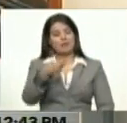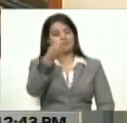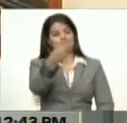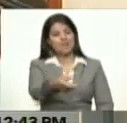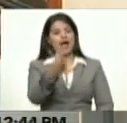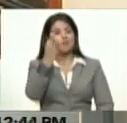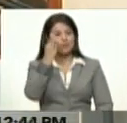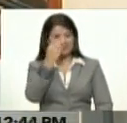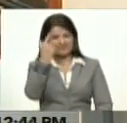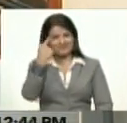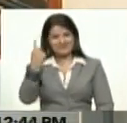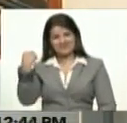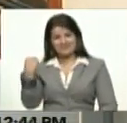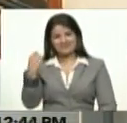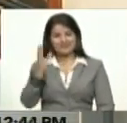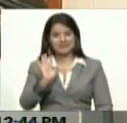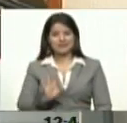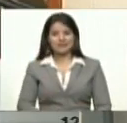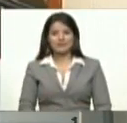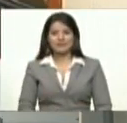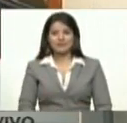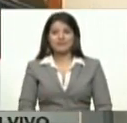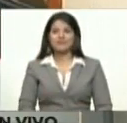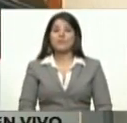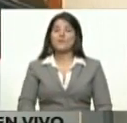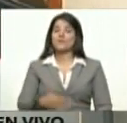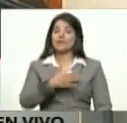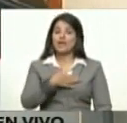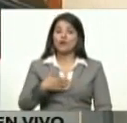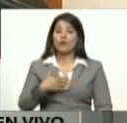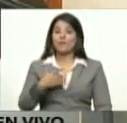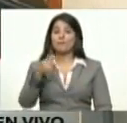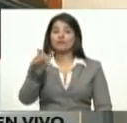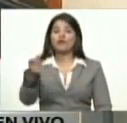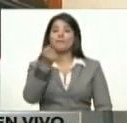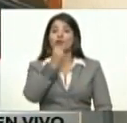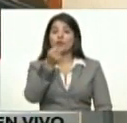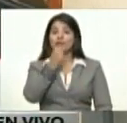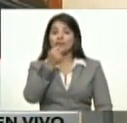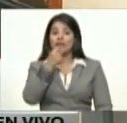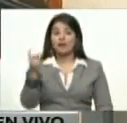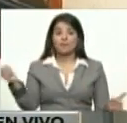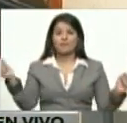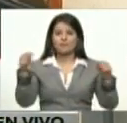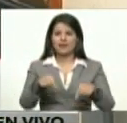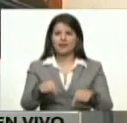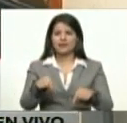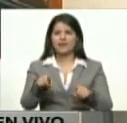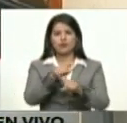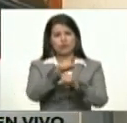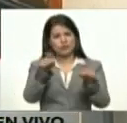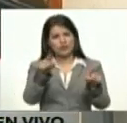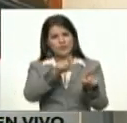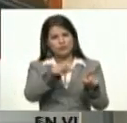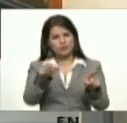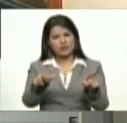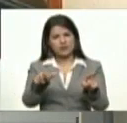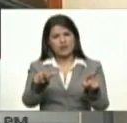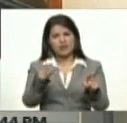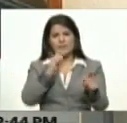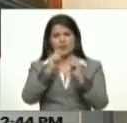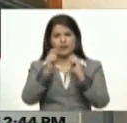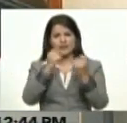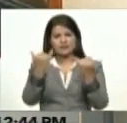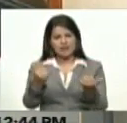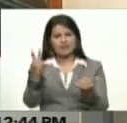un millón de viviendas. Quisiera que los periodistas que nos acompañan hoy y ustedes, que ya todo el